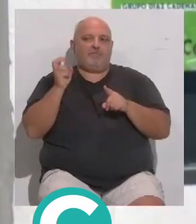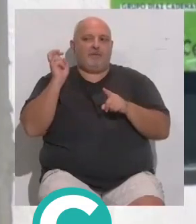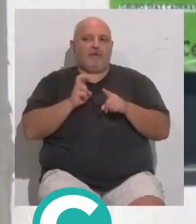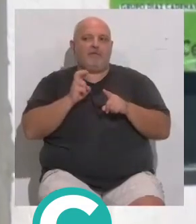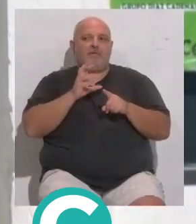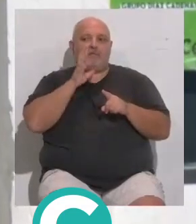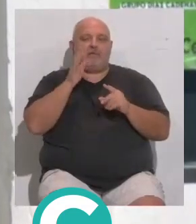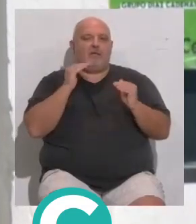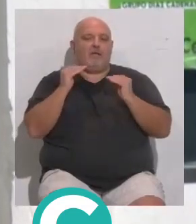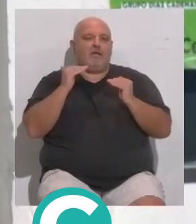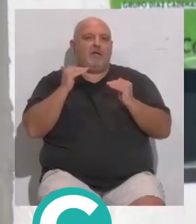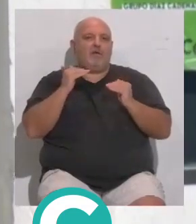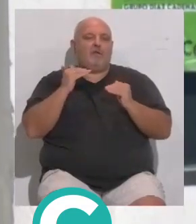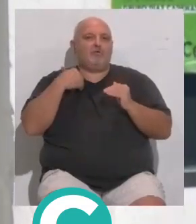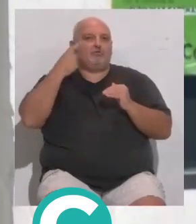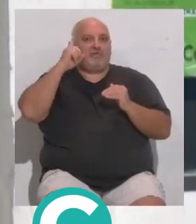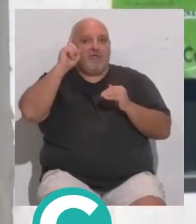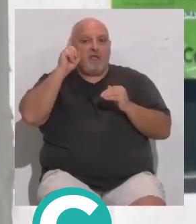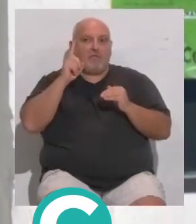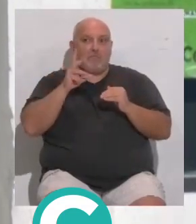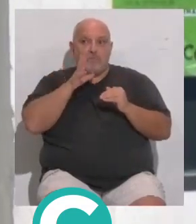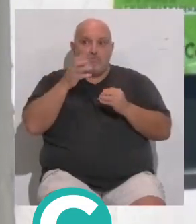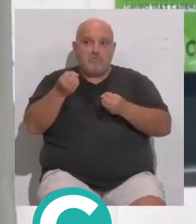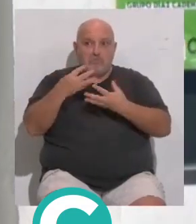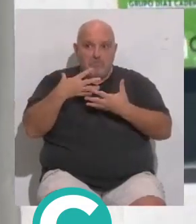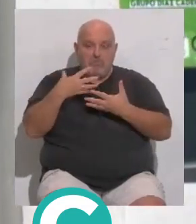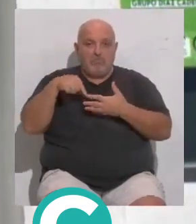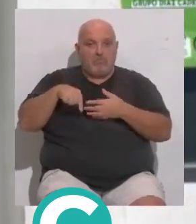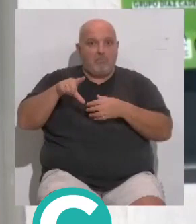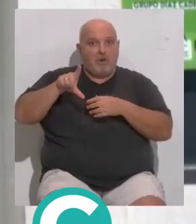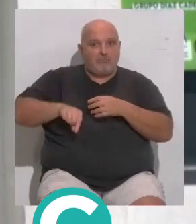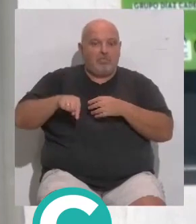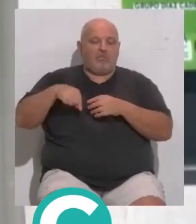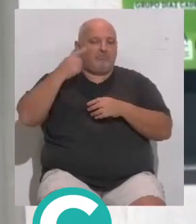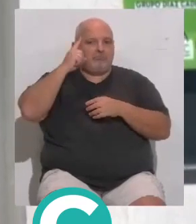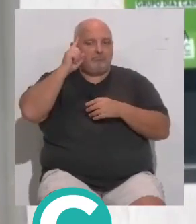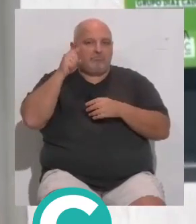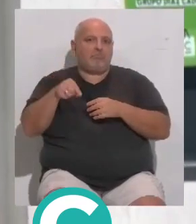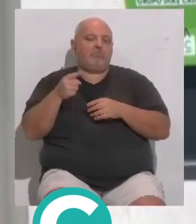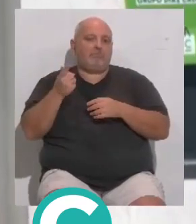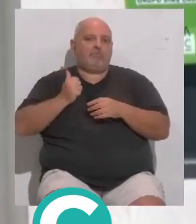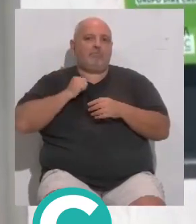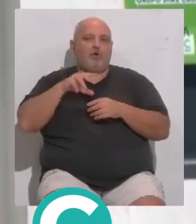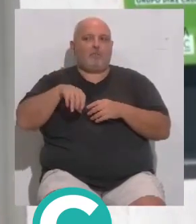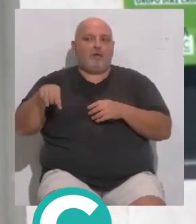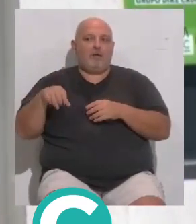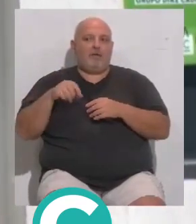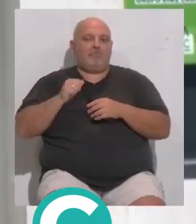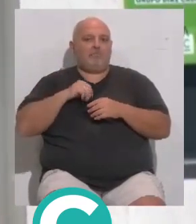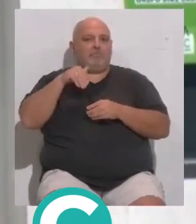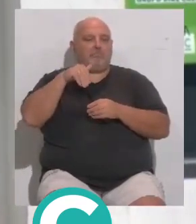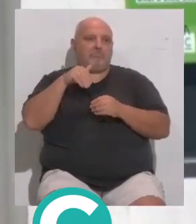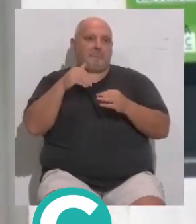venimos, en un principio no lo sabíamos eso de que era el supermercado más barato, pero vamos, lo que hemos comprado pues está